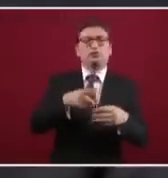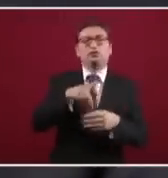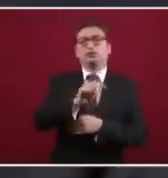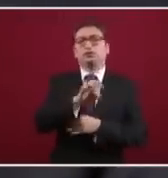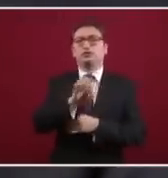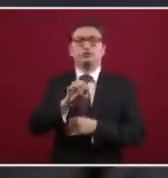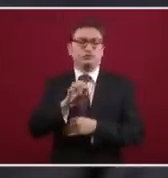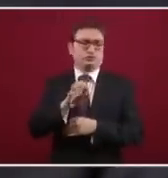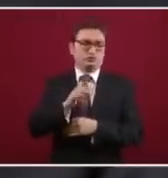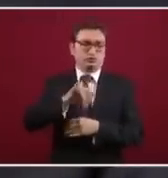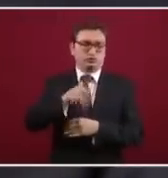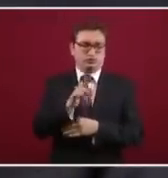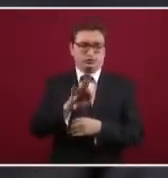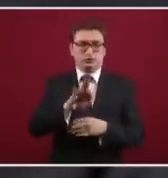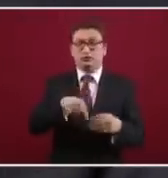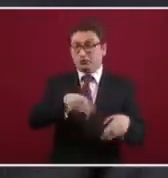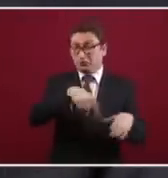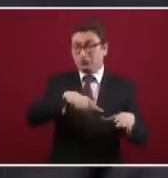Electoral?